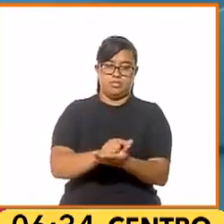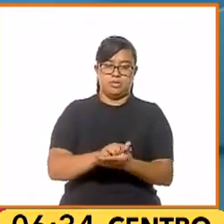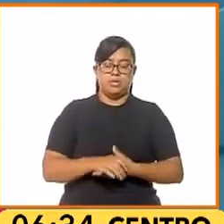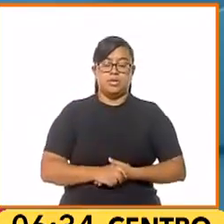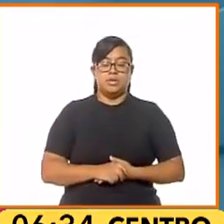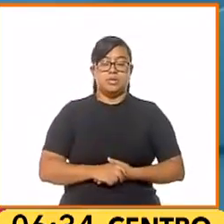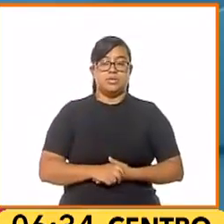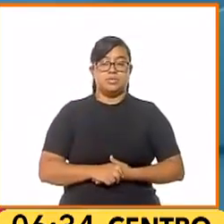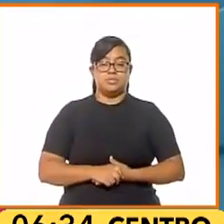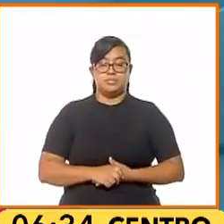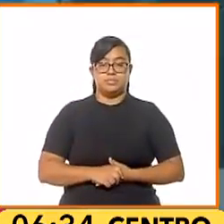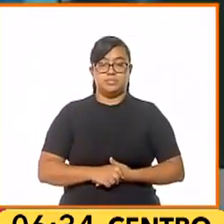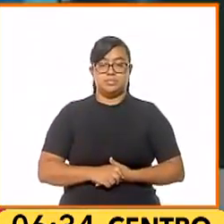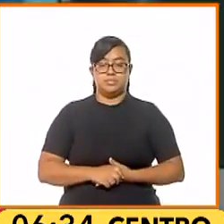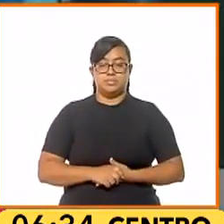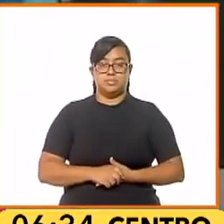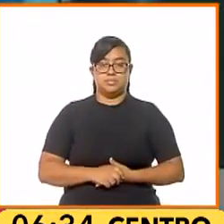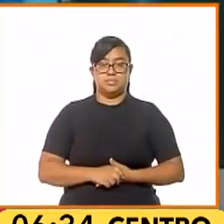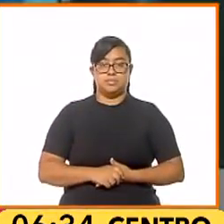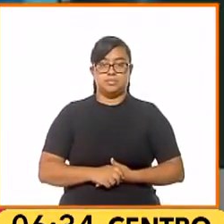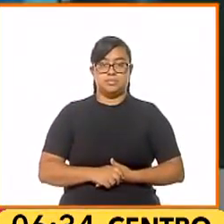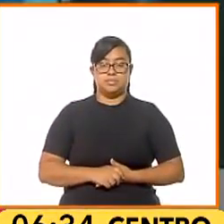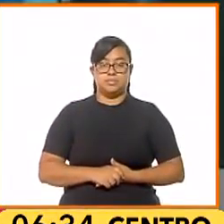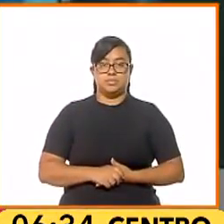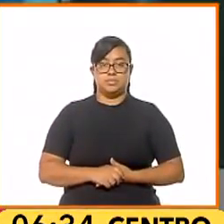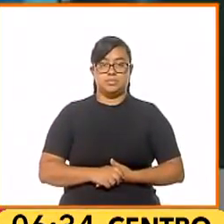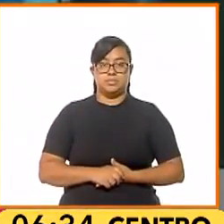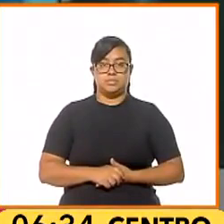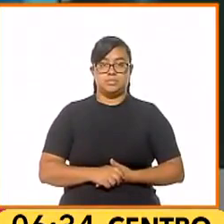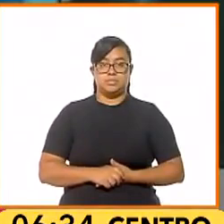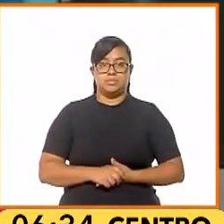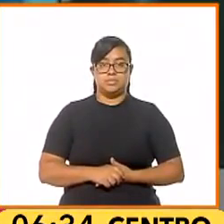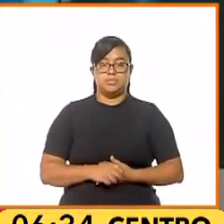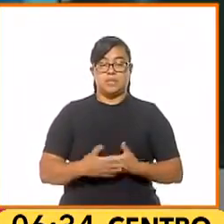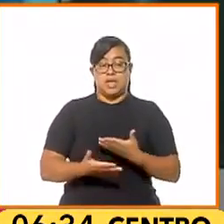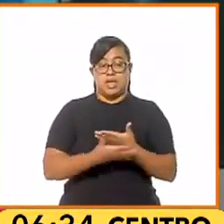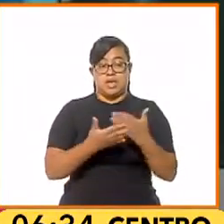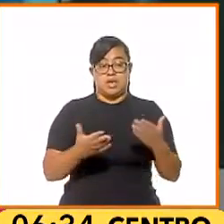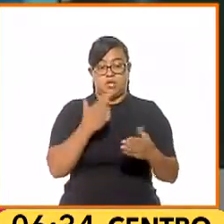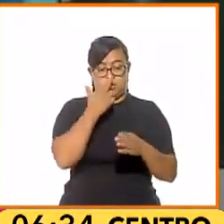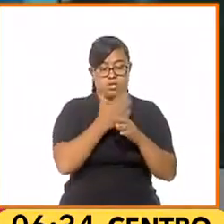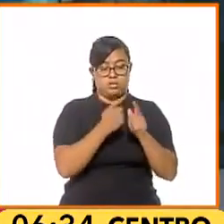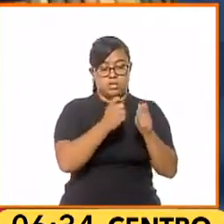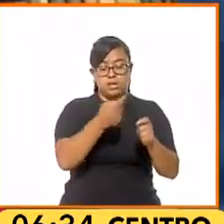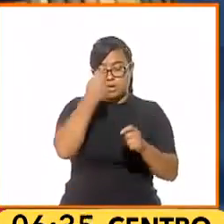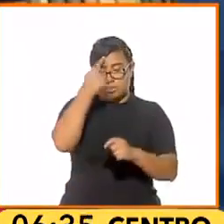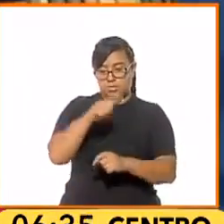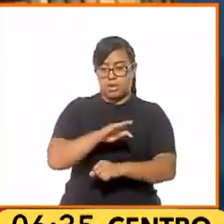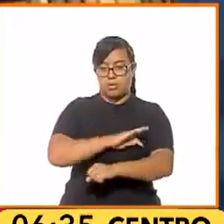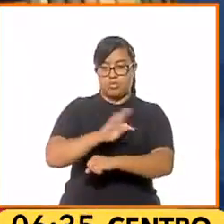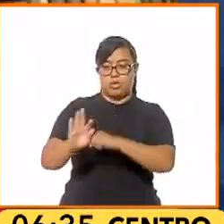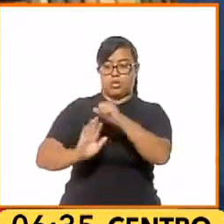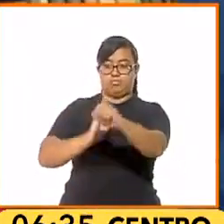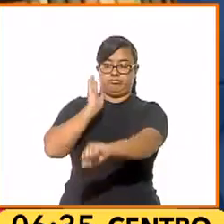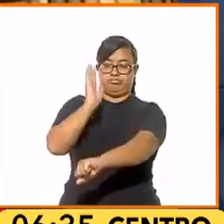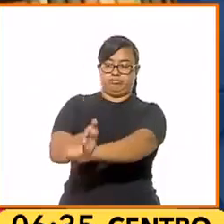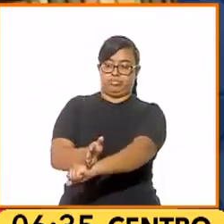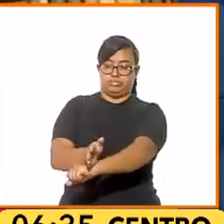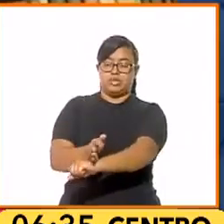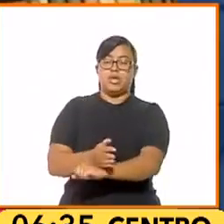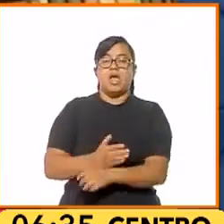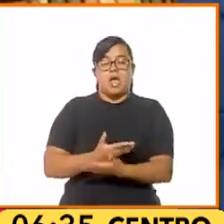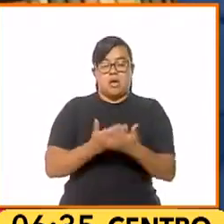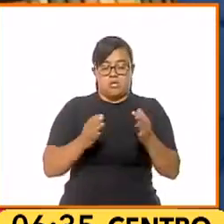y que ahora simples y competencias para sancionar, pues se hace más efectiva y se logra